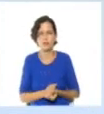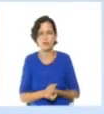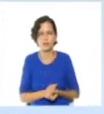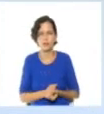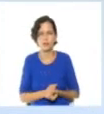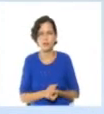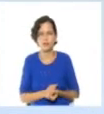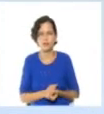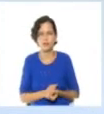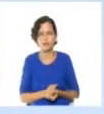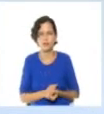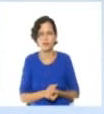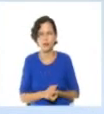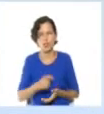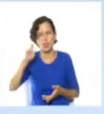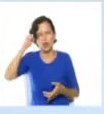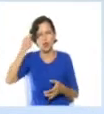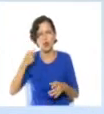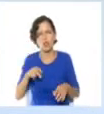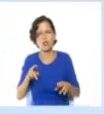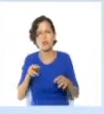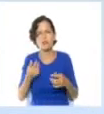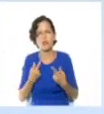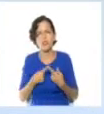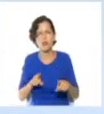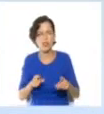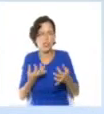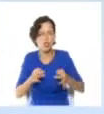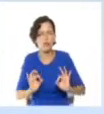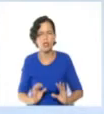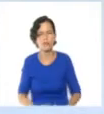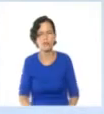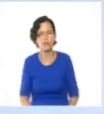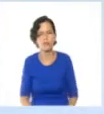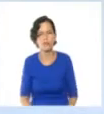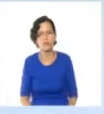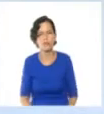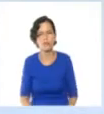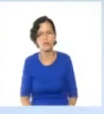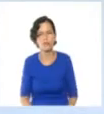educativas especiales. Y recordando siempre que ser diferente es algo común.